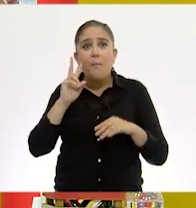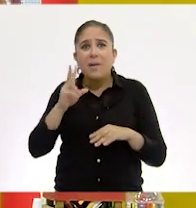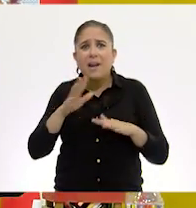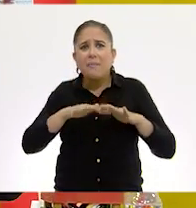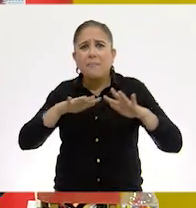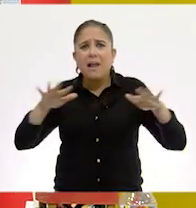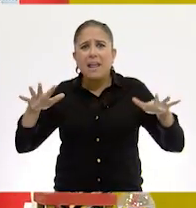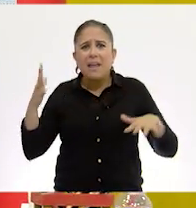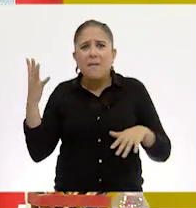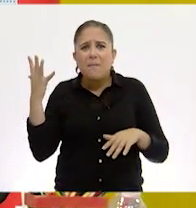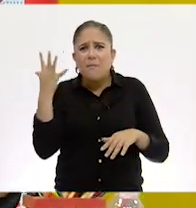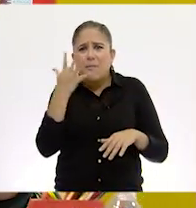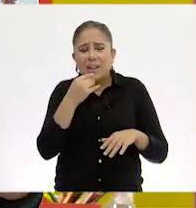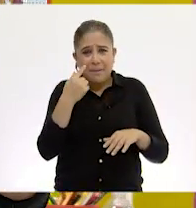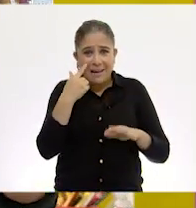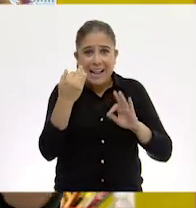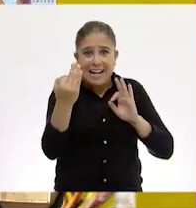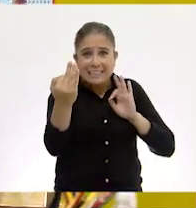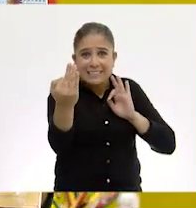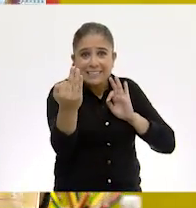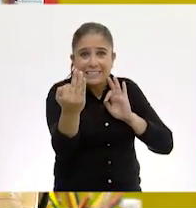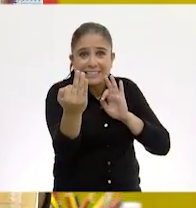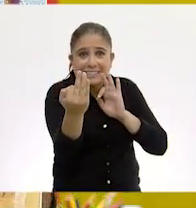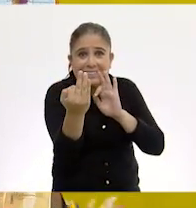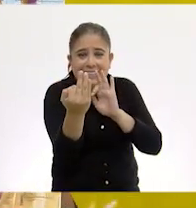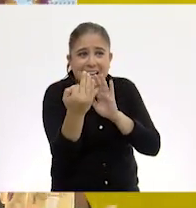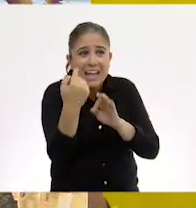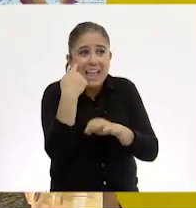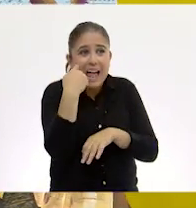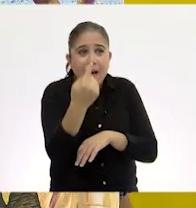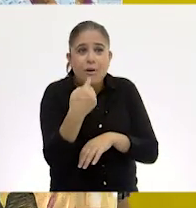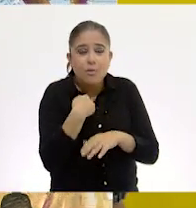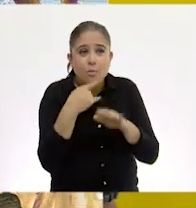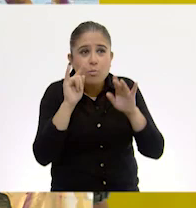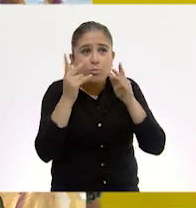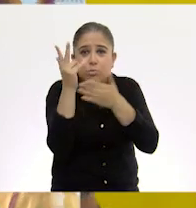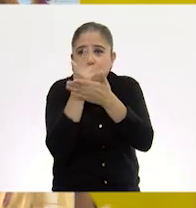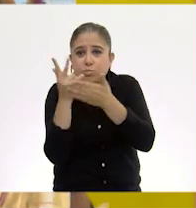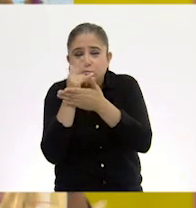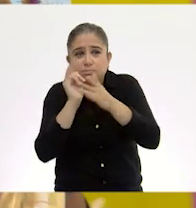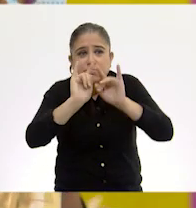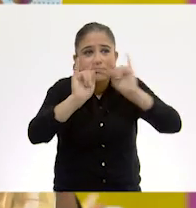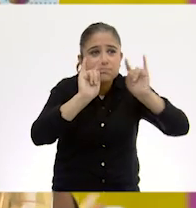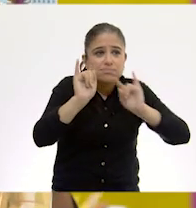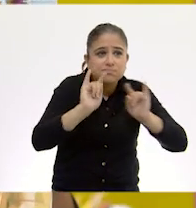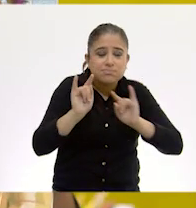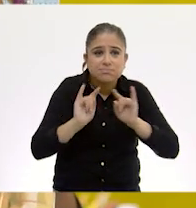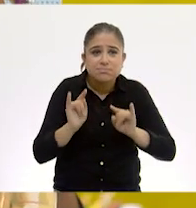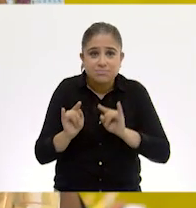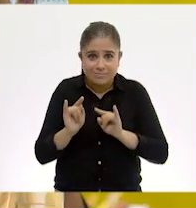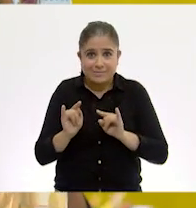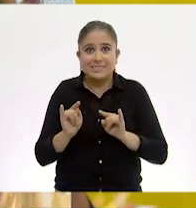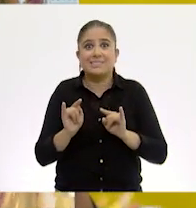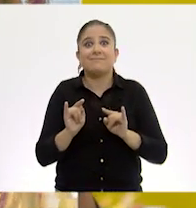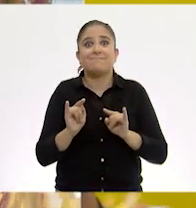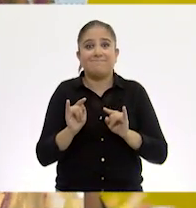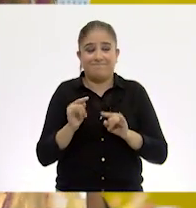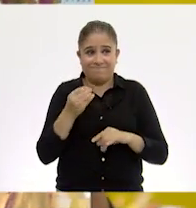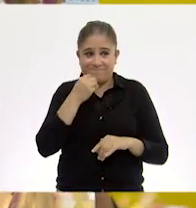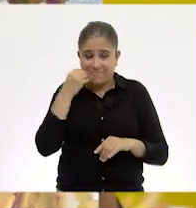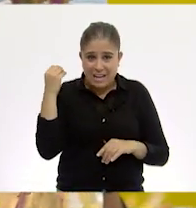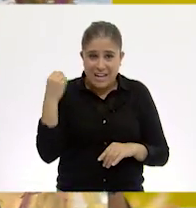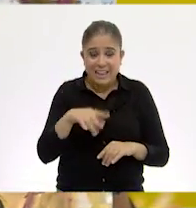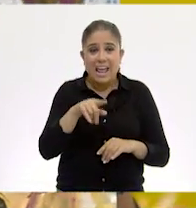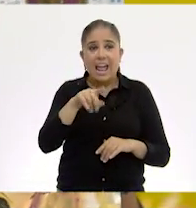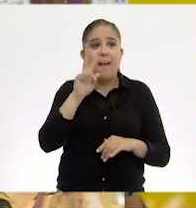playa! ¿Quieren verla más de cerca? ¿Ya vieron todos los recortes que utilicé? ¡Wow! Quedó Estoy viendo. ¿No? Oh, wow. Ahí